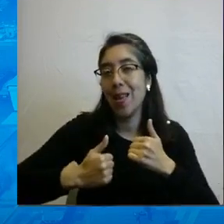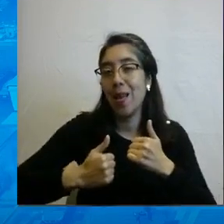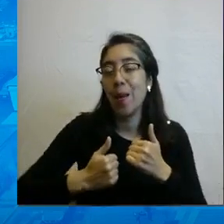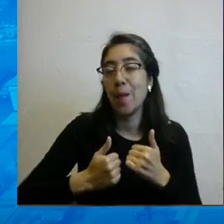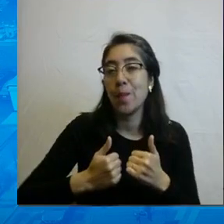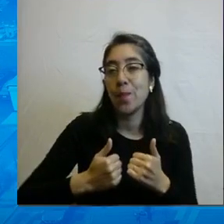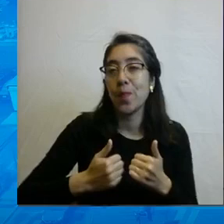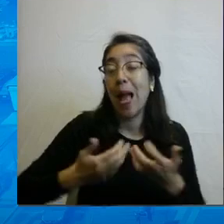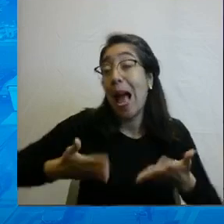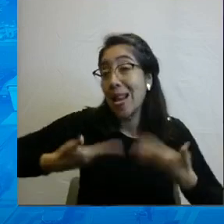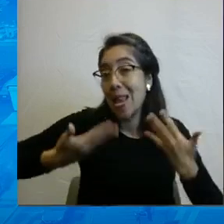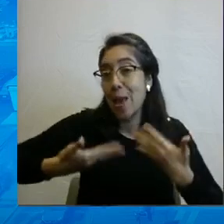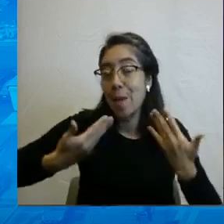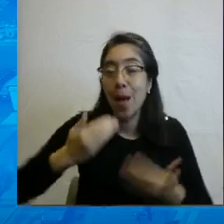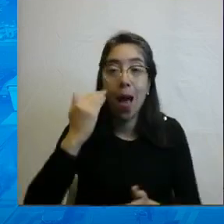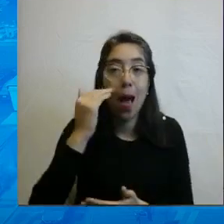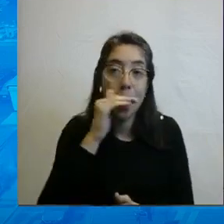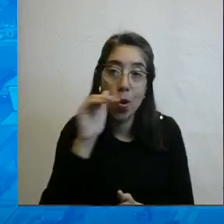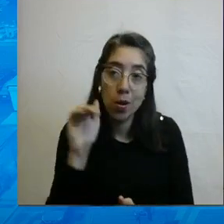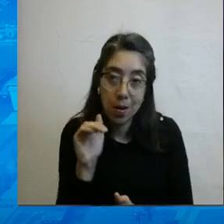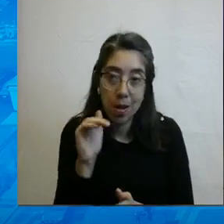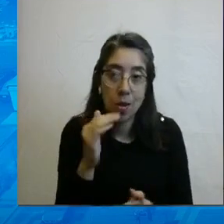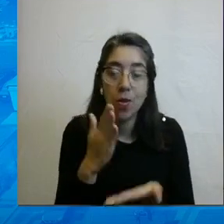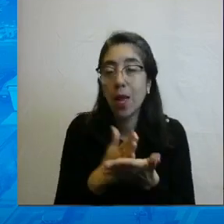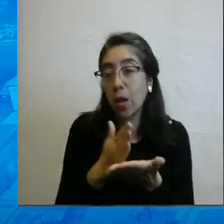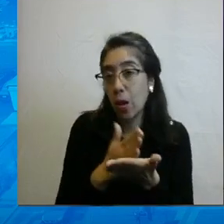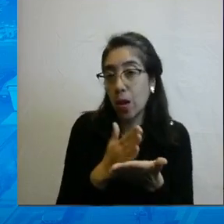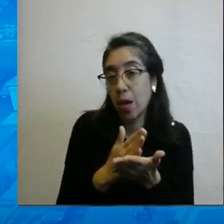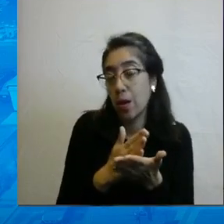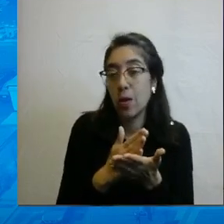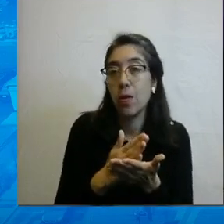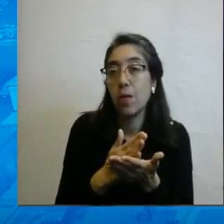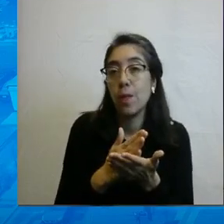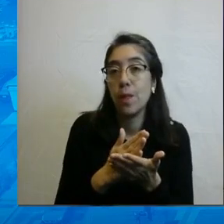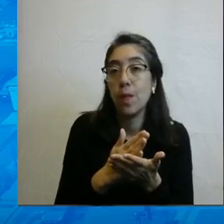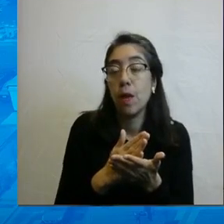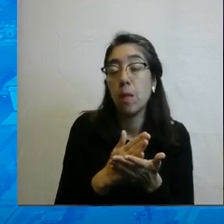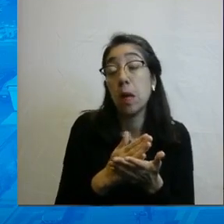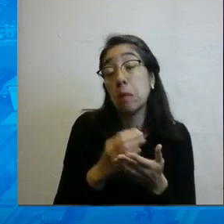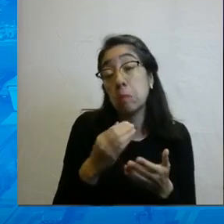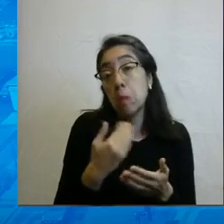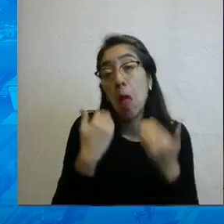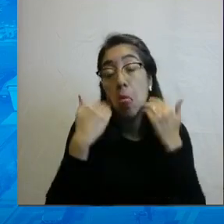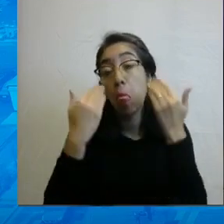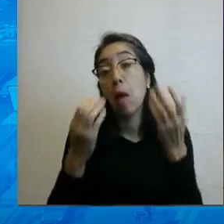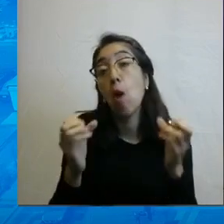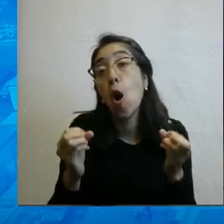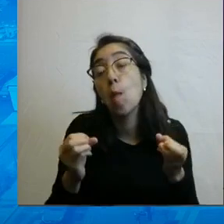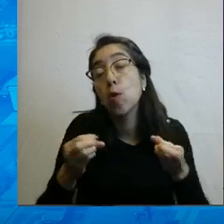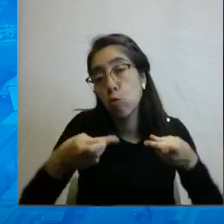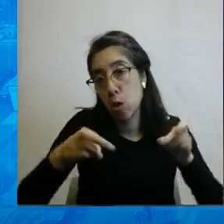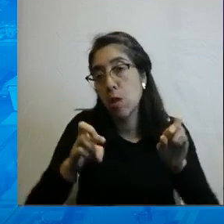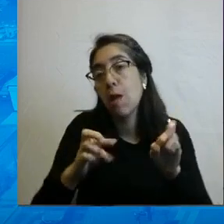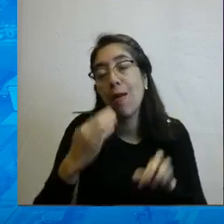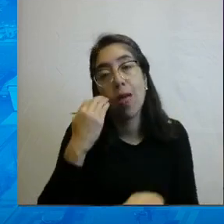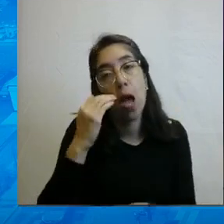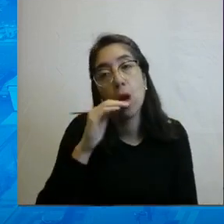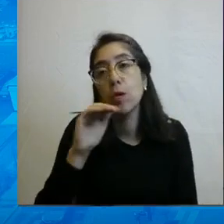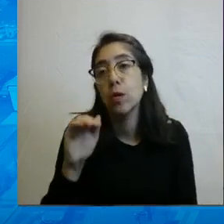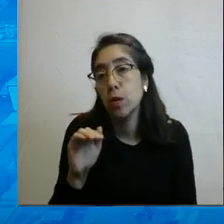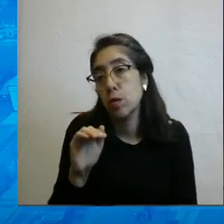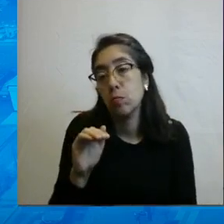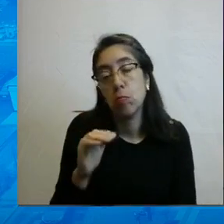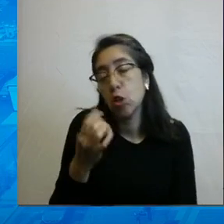colegios municipales para que esto abra más, les dé más oportunidad a los niños, en verdad. Si es que va por todo eso, por los